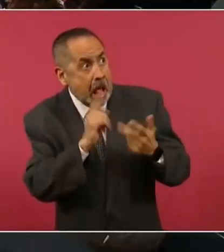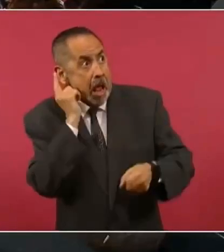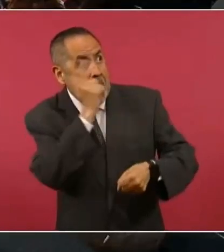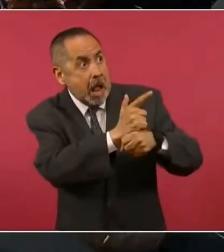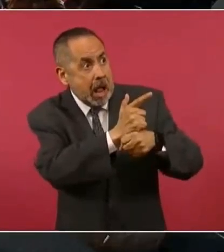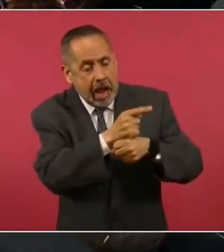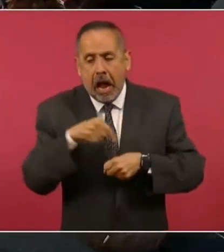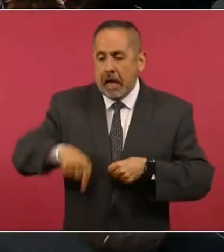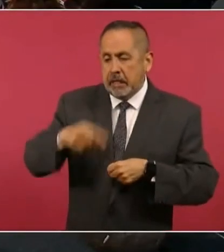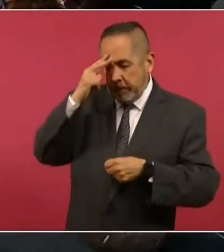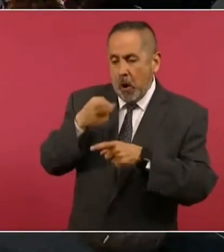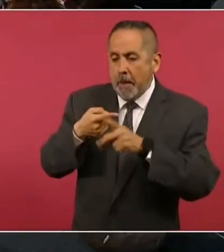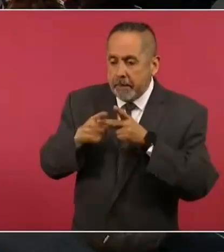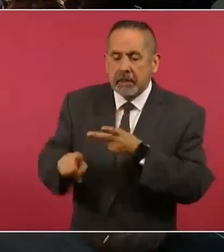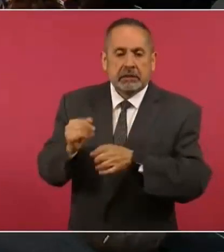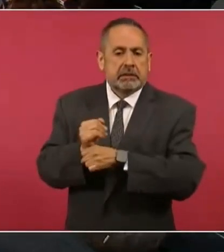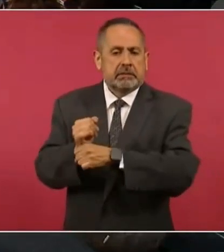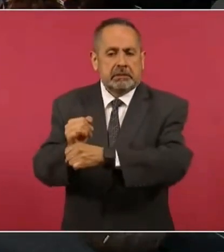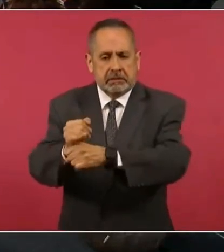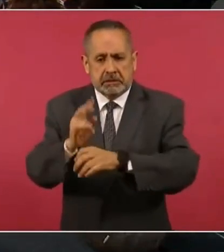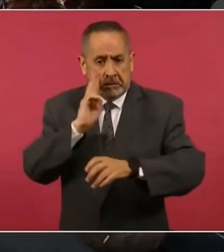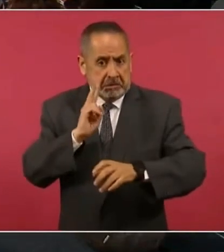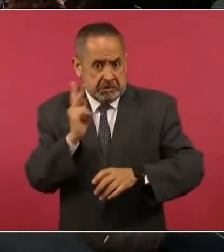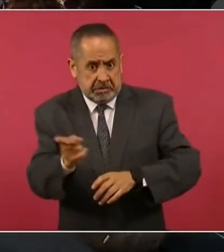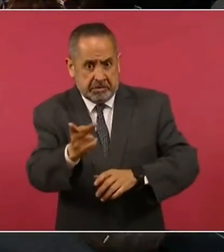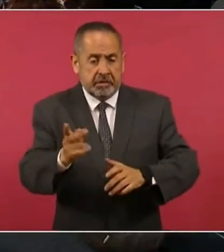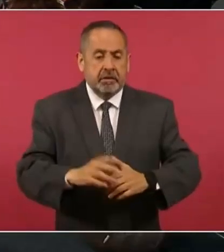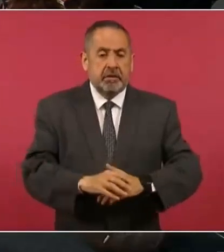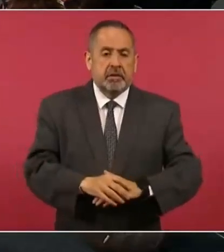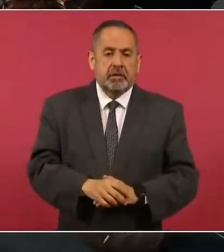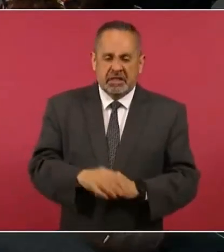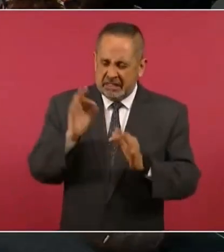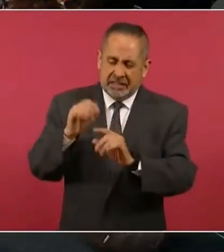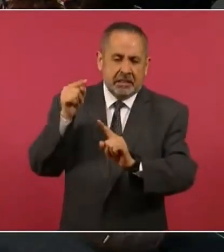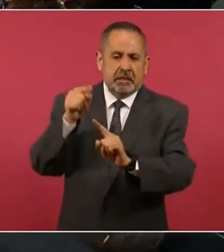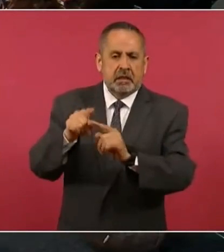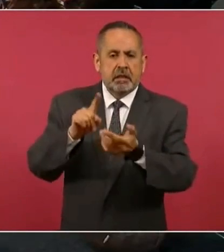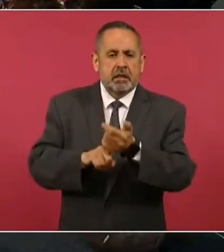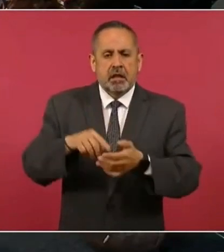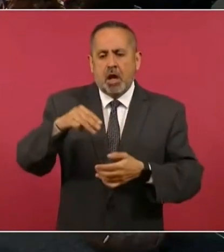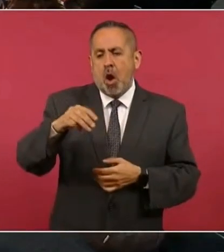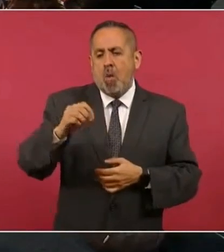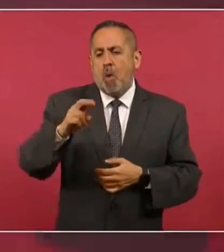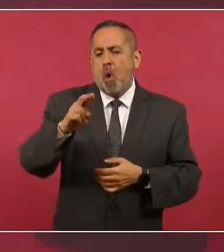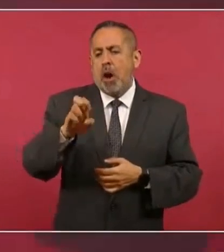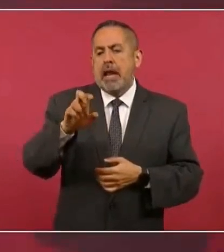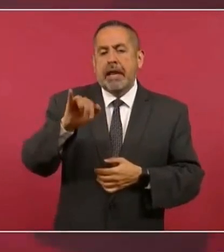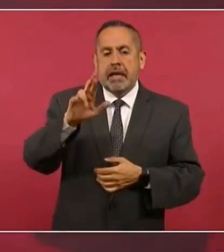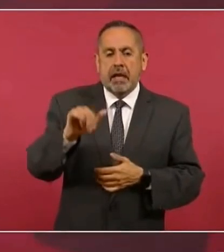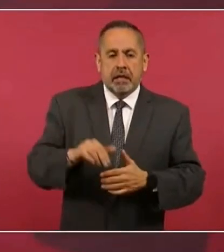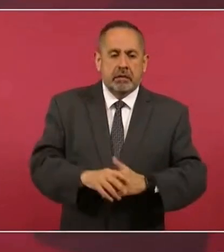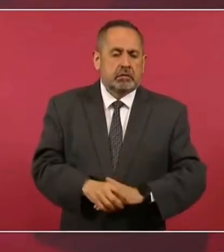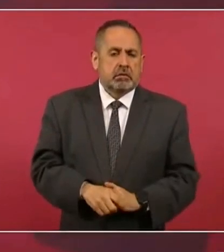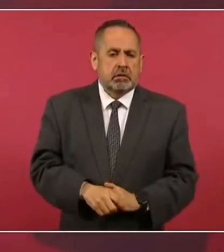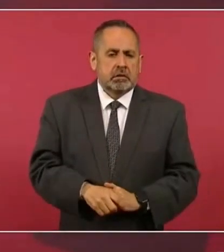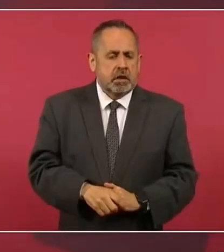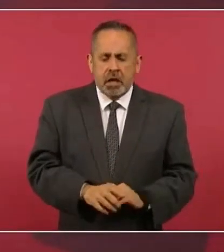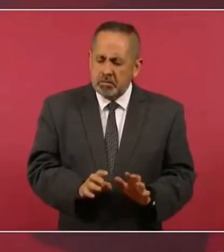Declarado en este juicio allá en Estados Unidos, concretamente en el caso de Moreira.